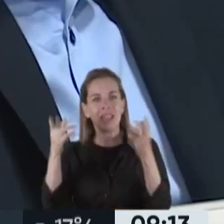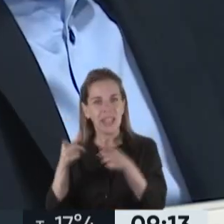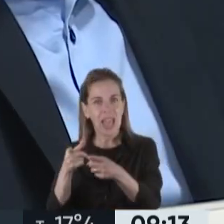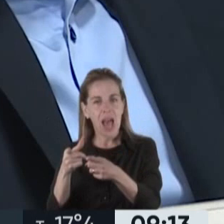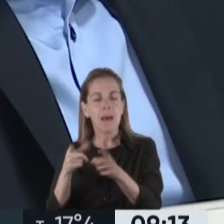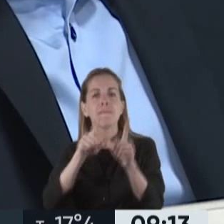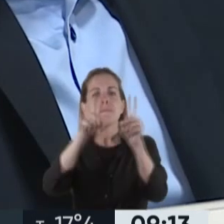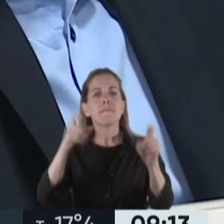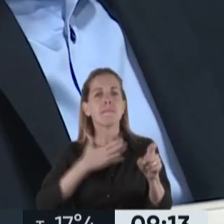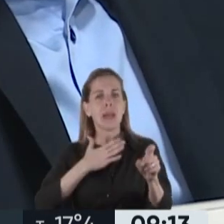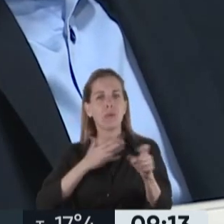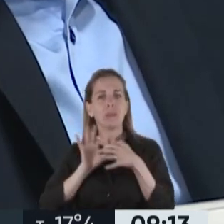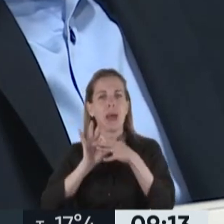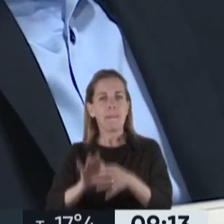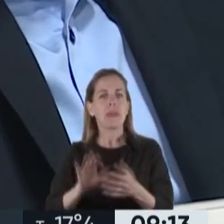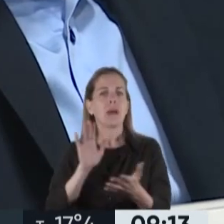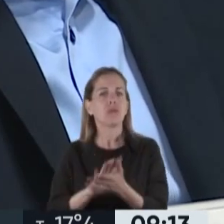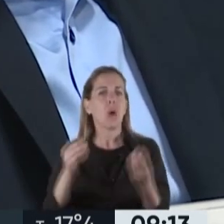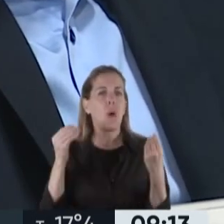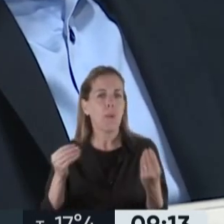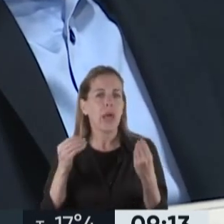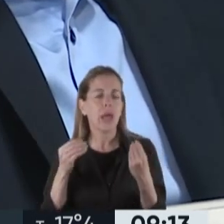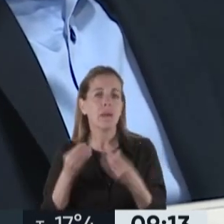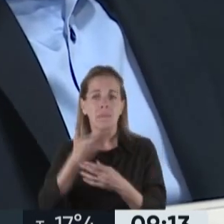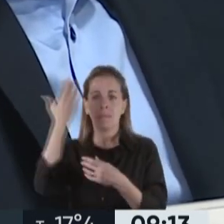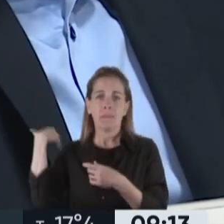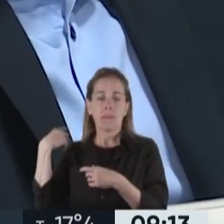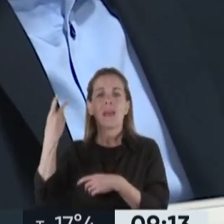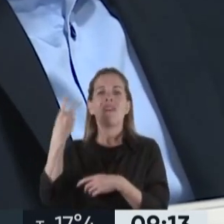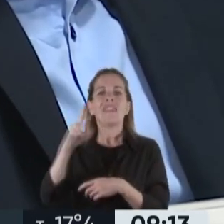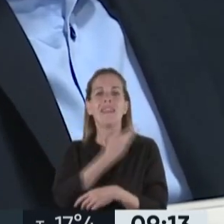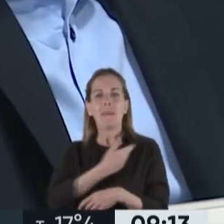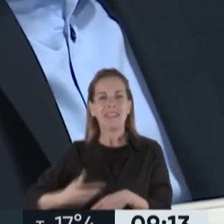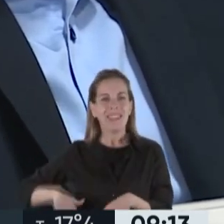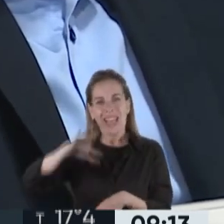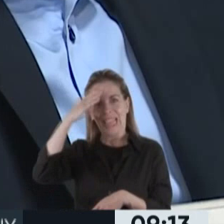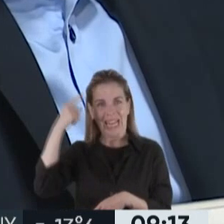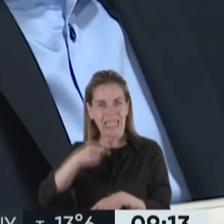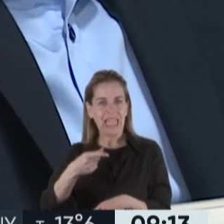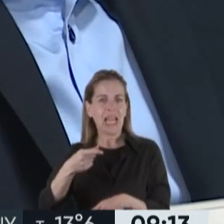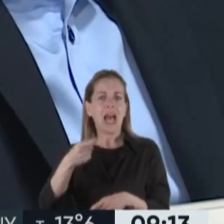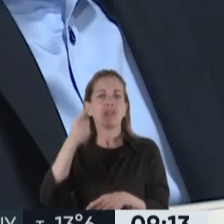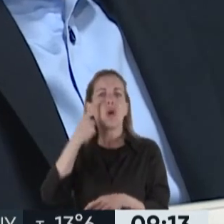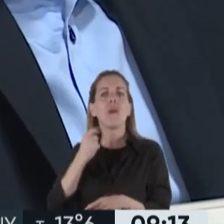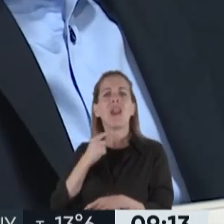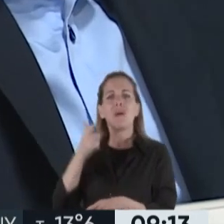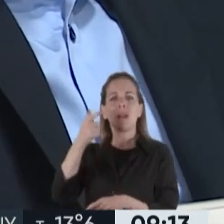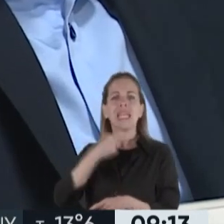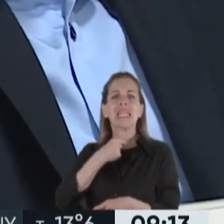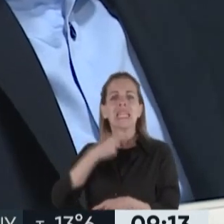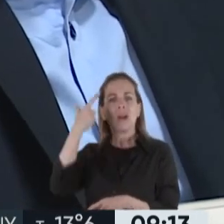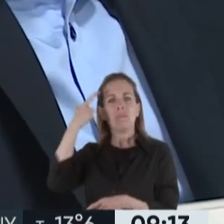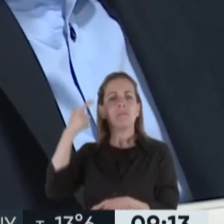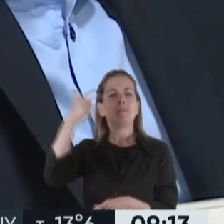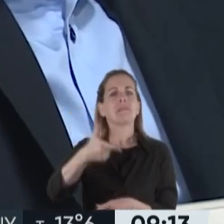La pregunta es acerca del atentado que sufrió la vicepresidenta Cristina Kirchner. Si el gobierno cree que hay una